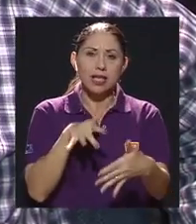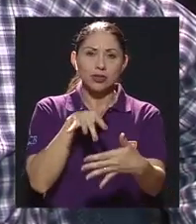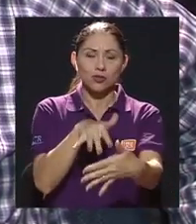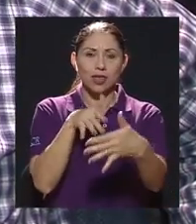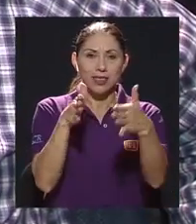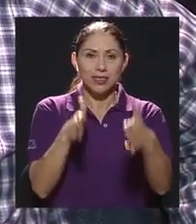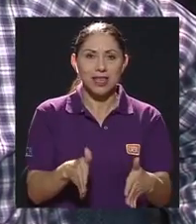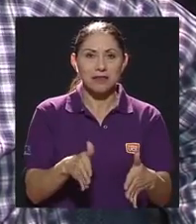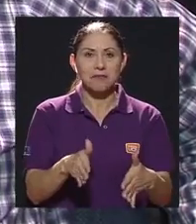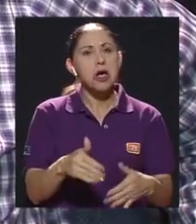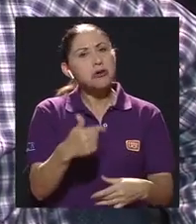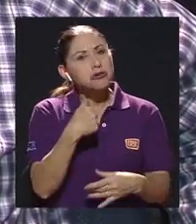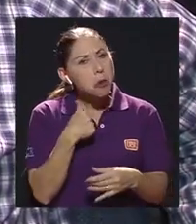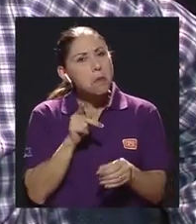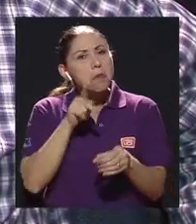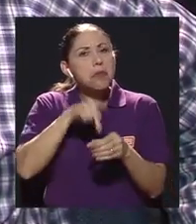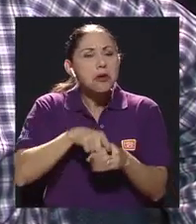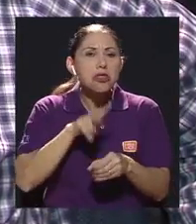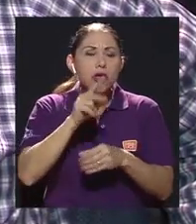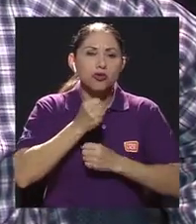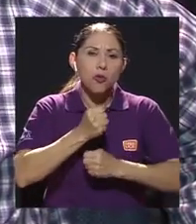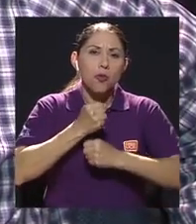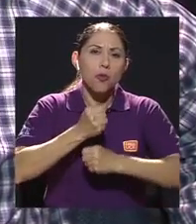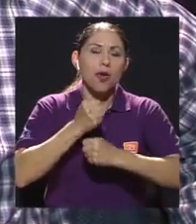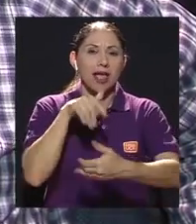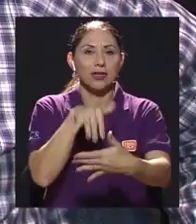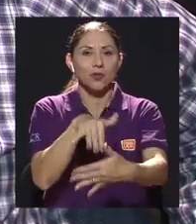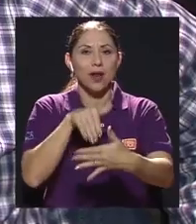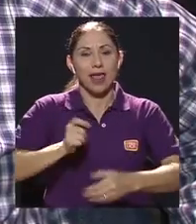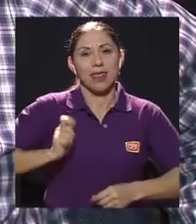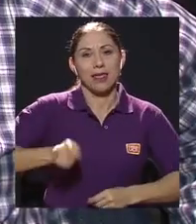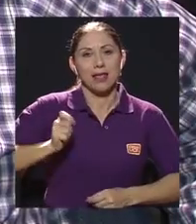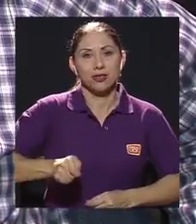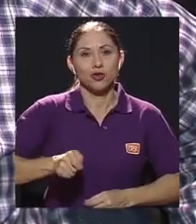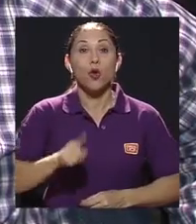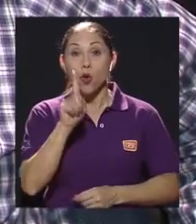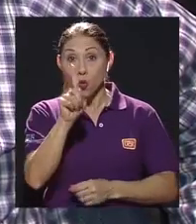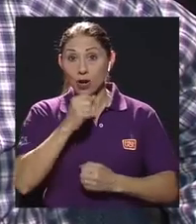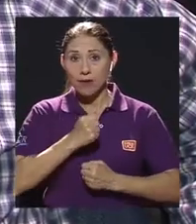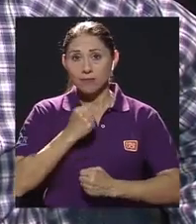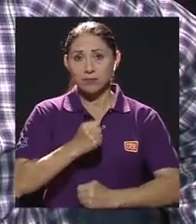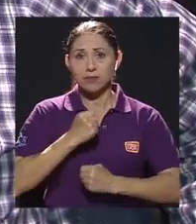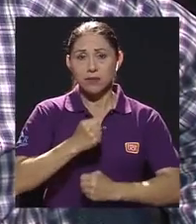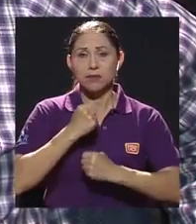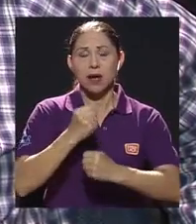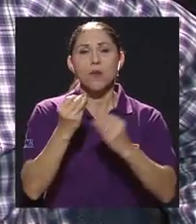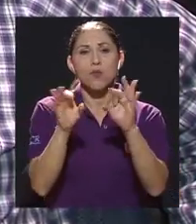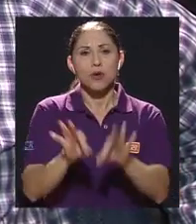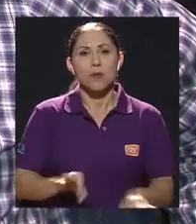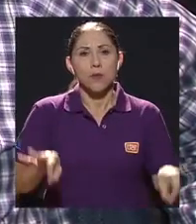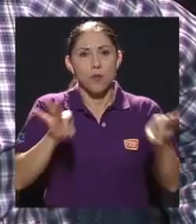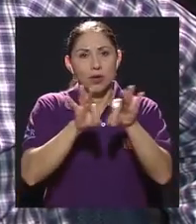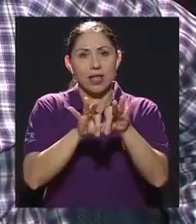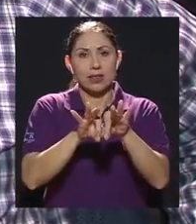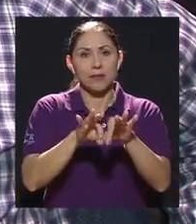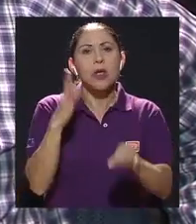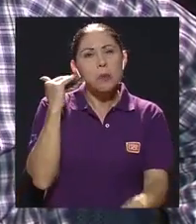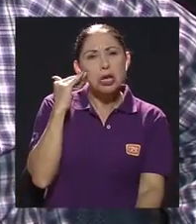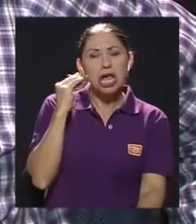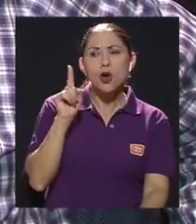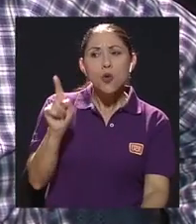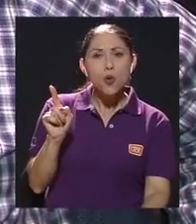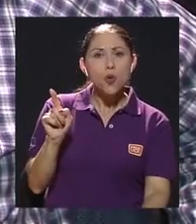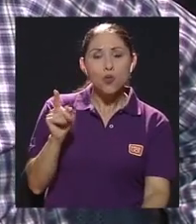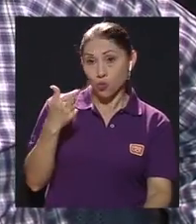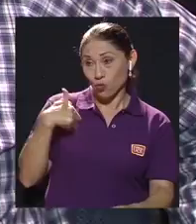unas 2 huelguitas en la Escuela de Derecho, una de ellas muy importante, porque una compañera, cuando